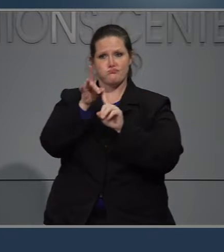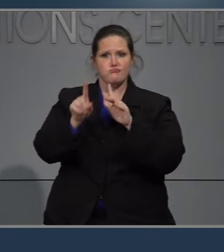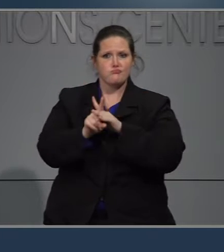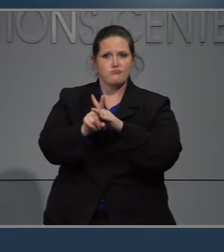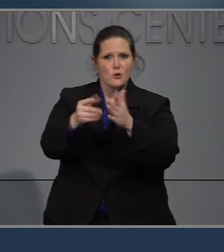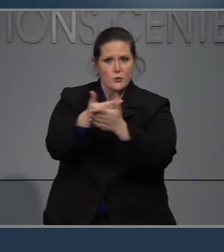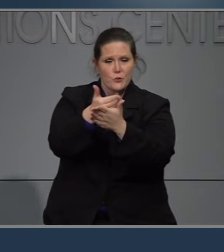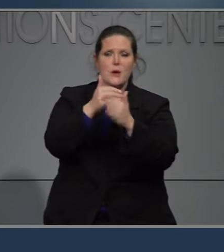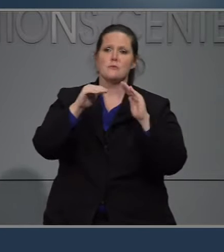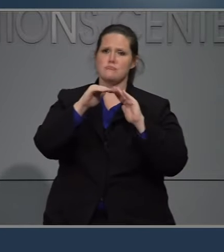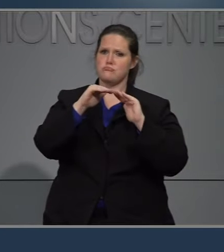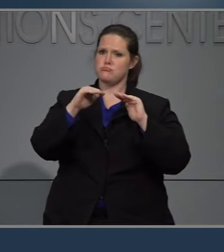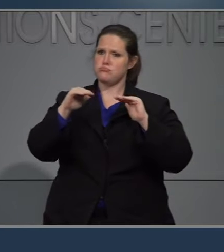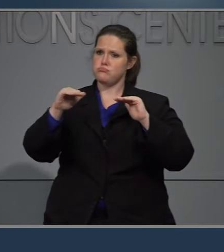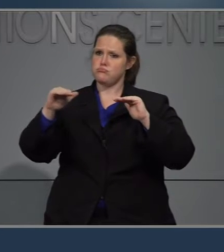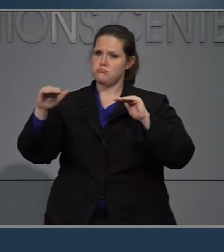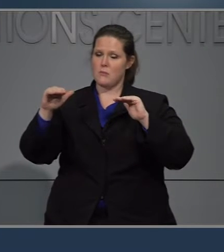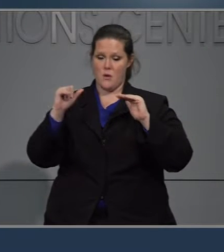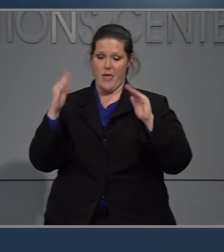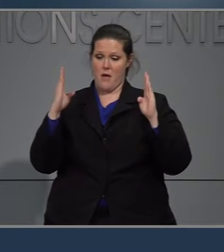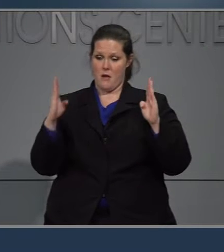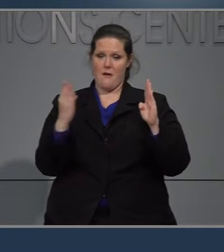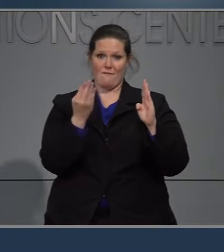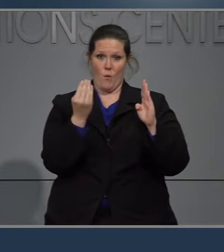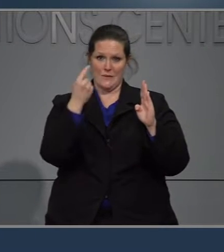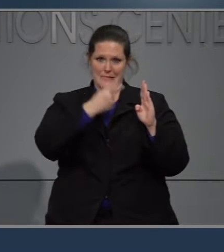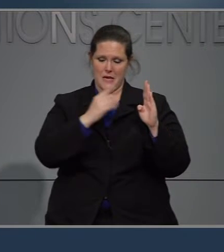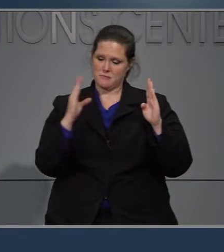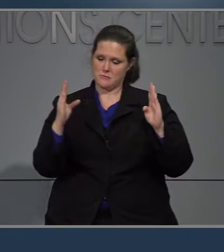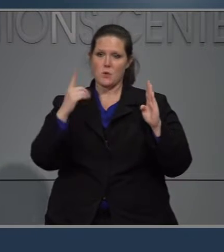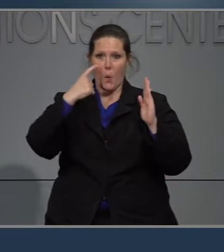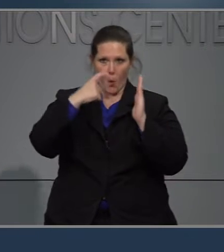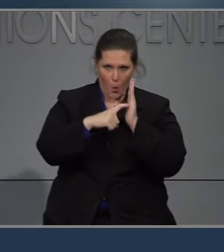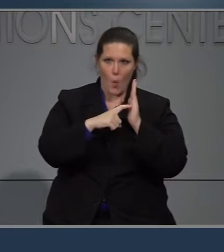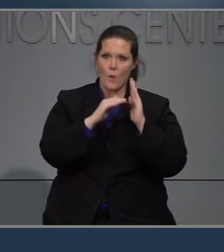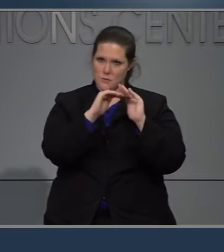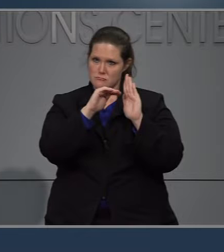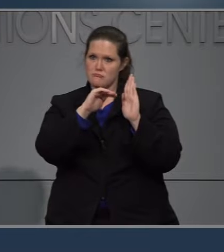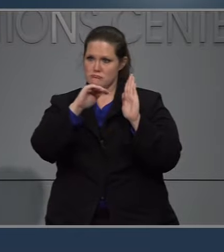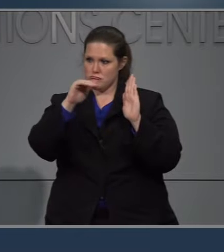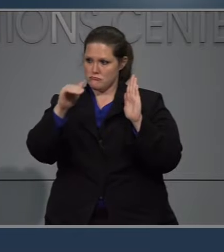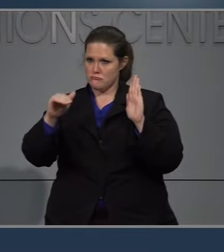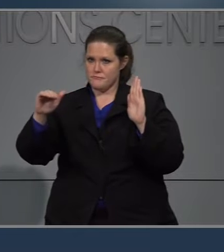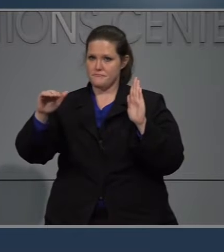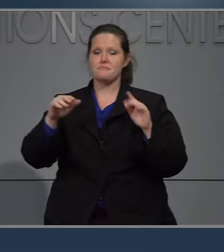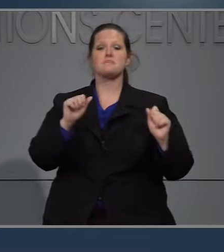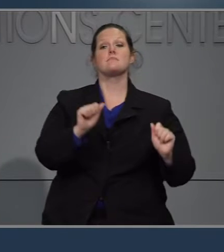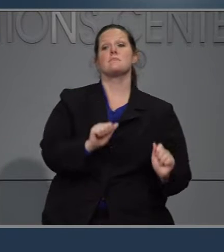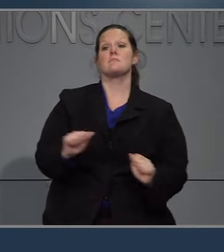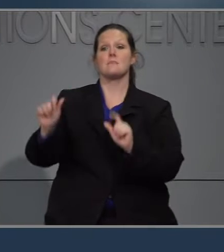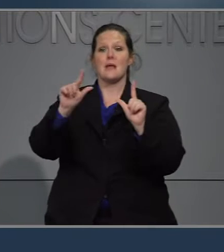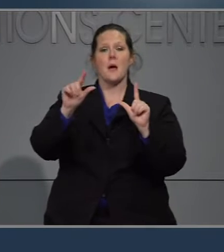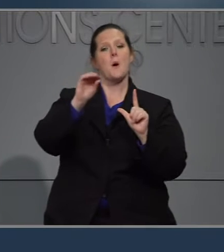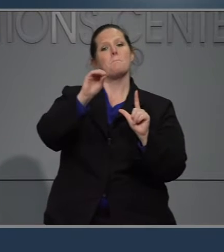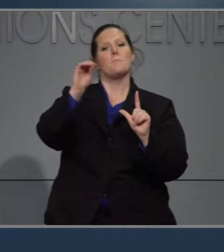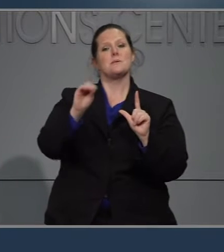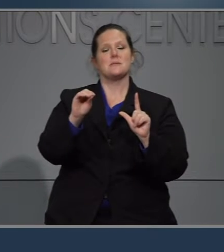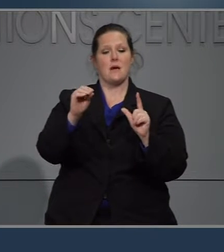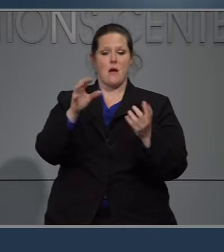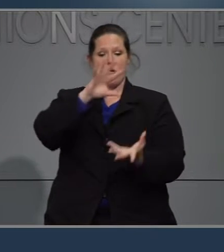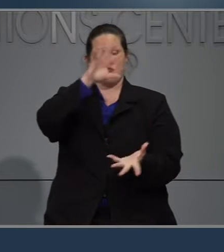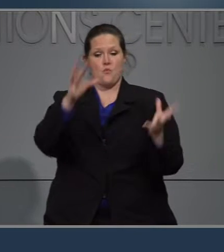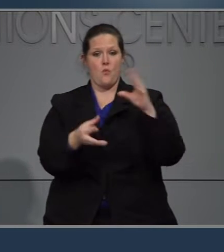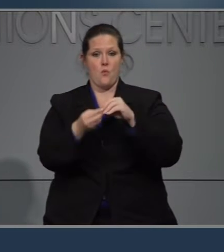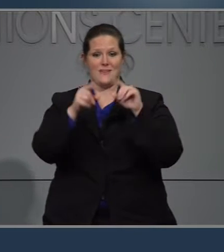en la próxima foto vemos los porcentajes de pruebas que salen positivos. Mirando la línea amarilla, puede ver que el porcentaje de pruebas